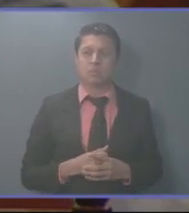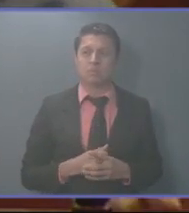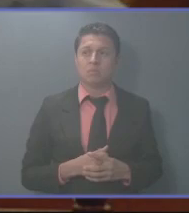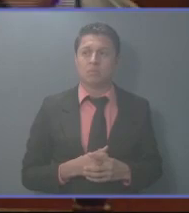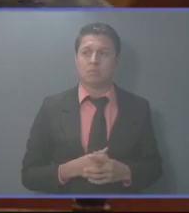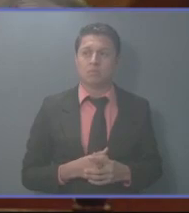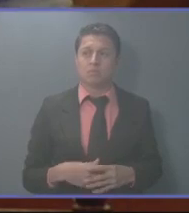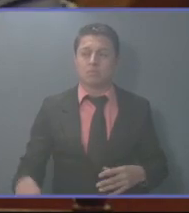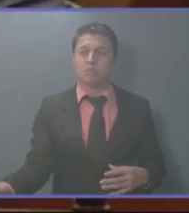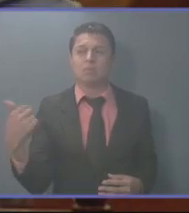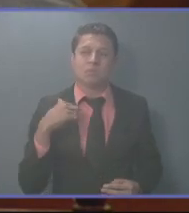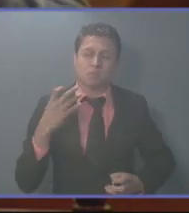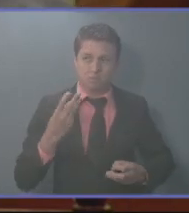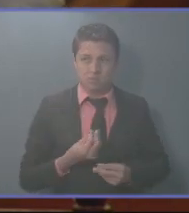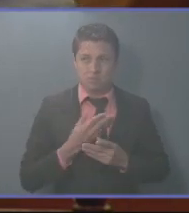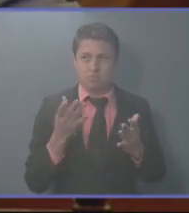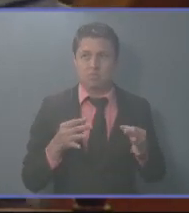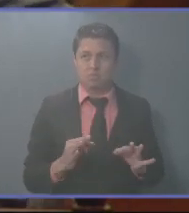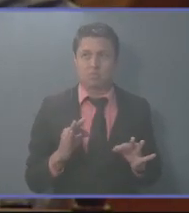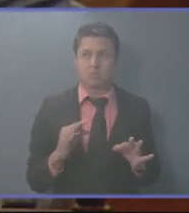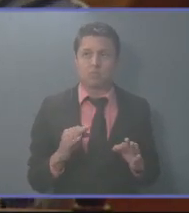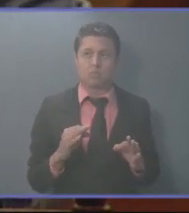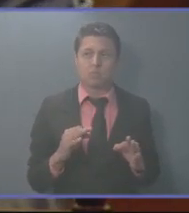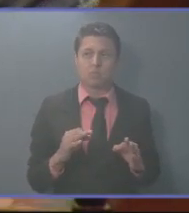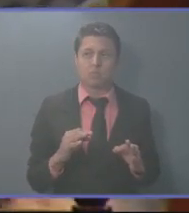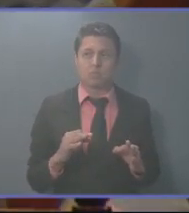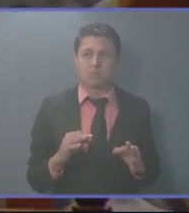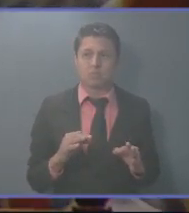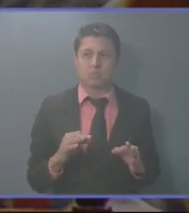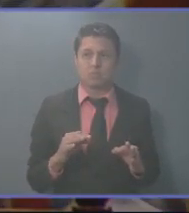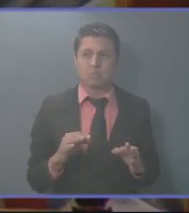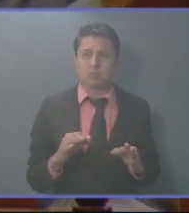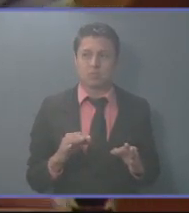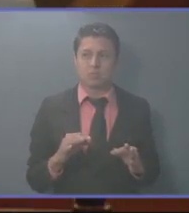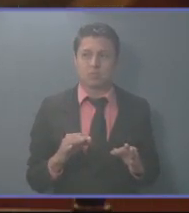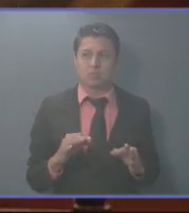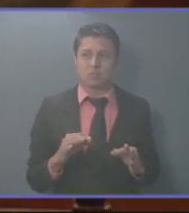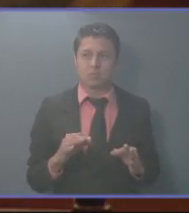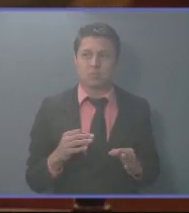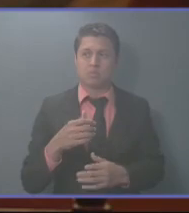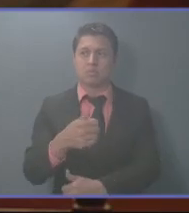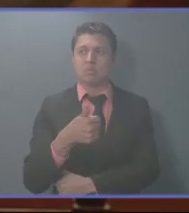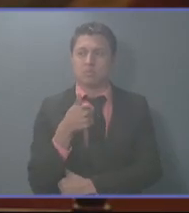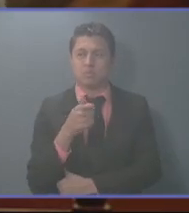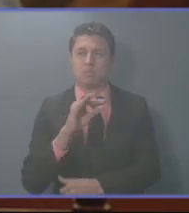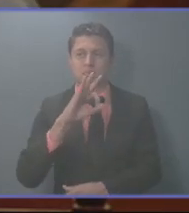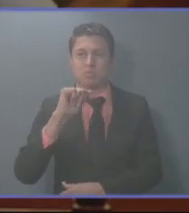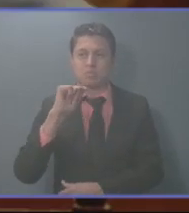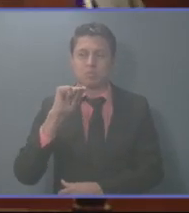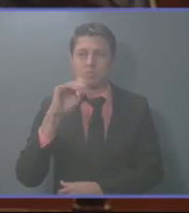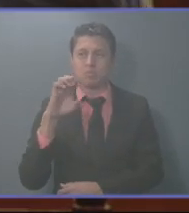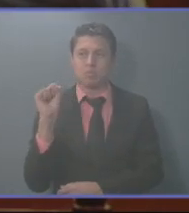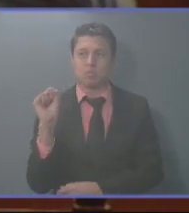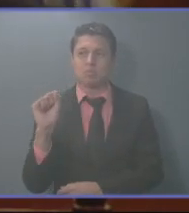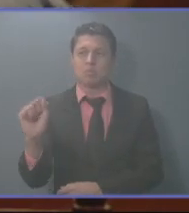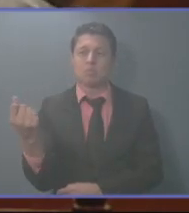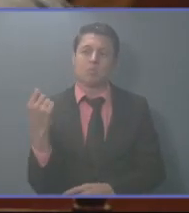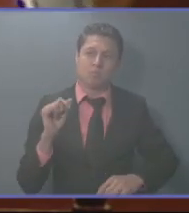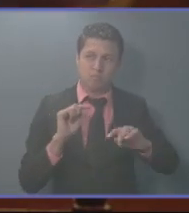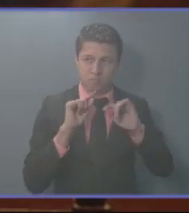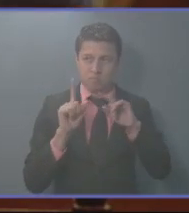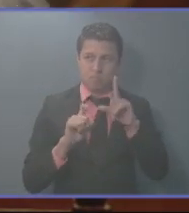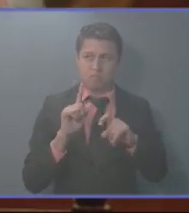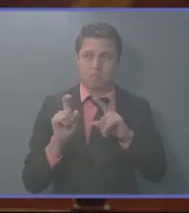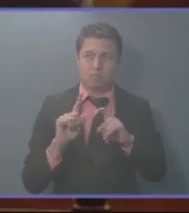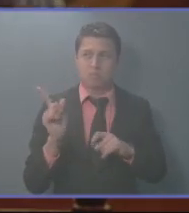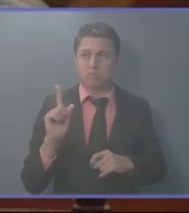Y le manifiesto categóricamente a la Fuerza Armada que el cuestionamiento